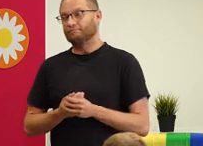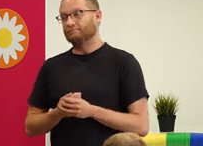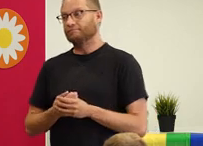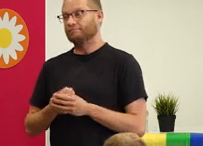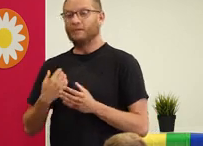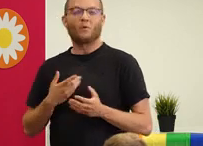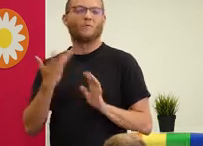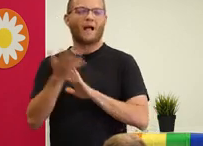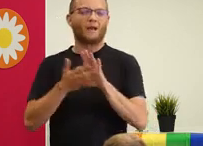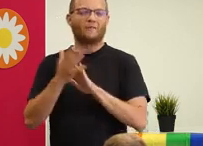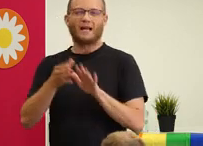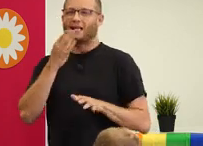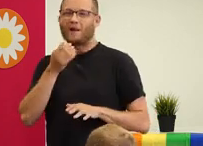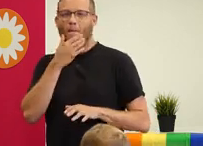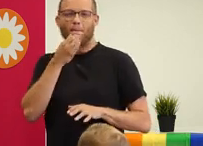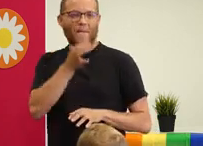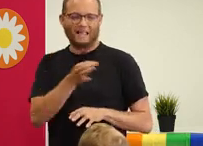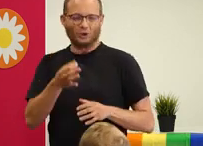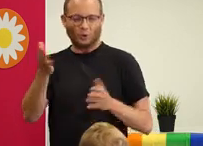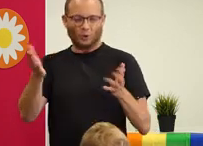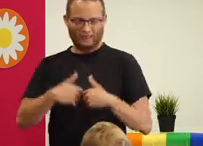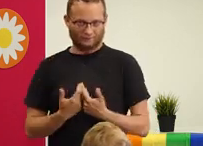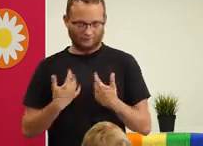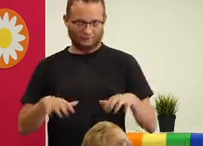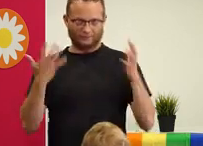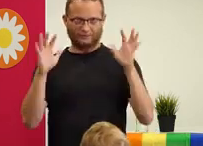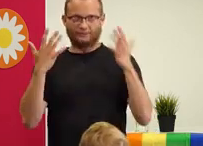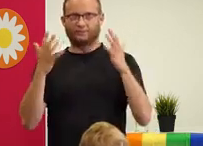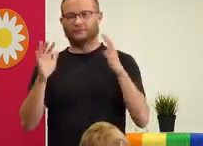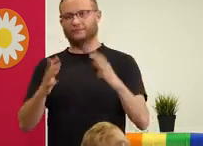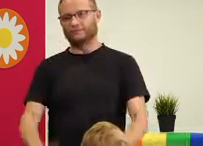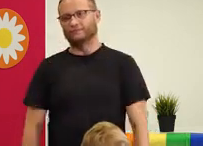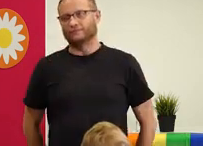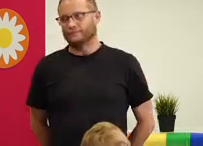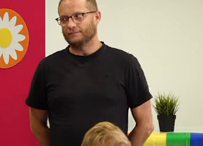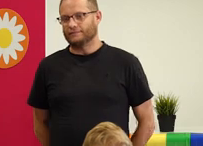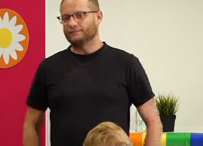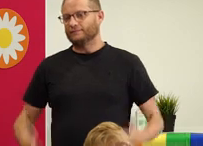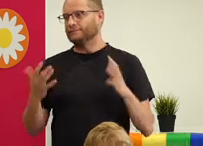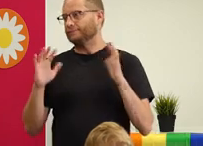Dejemos de hablar de Israel como un paraíso, porque no lo es.